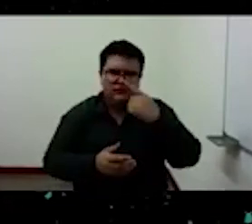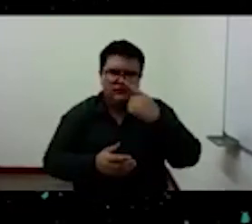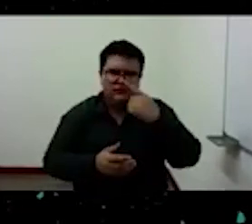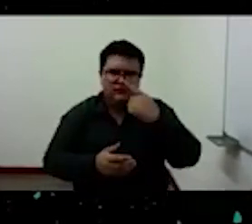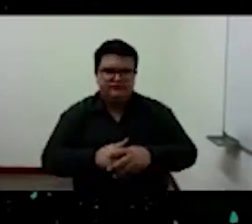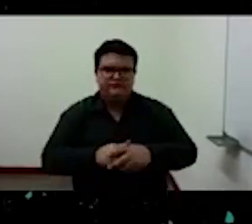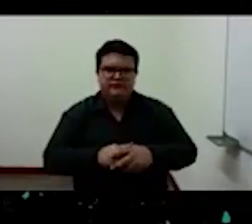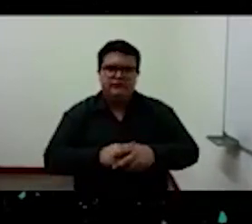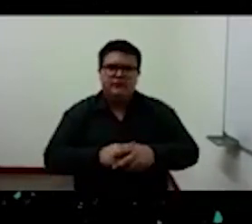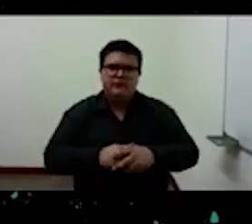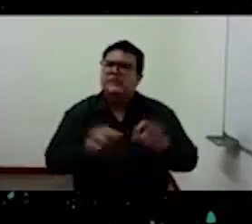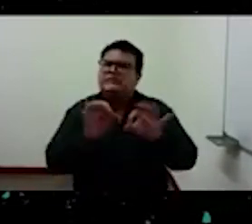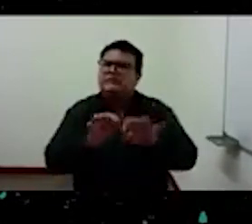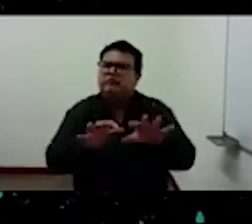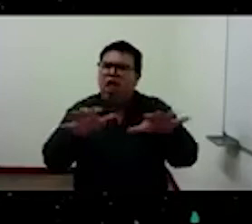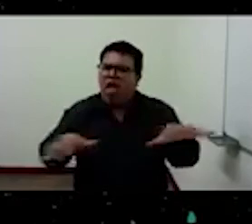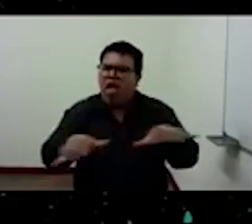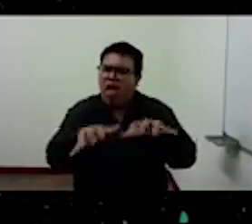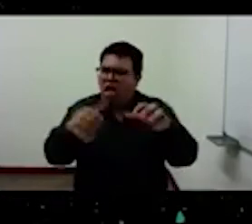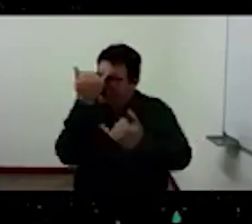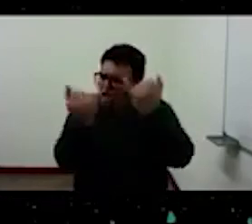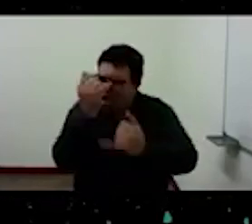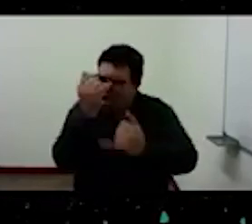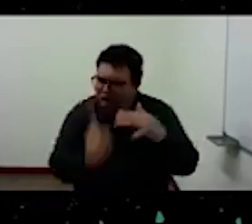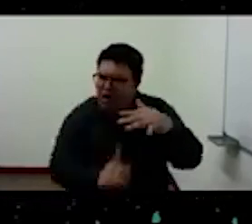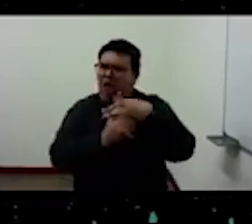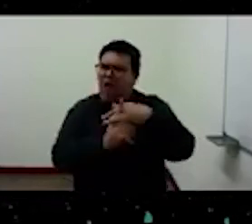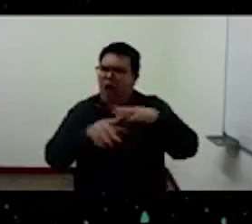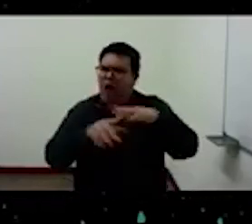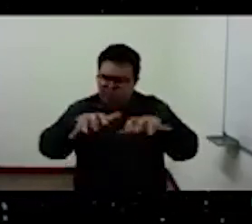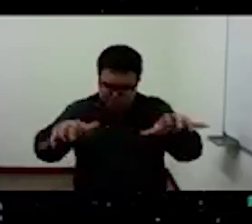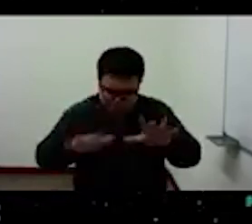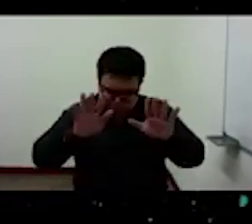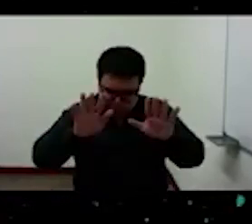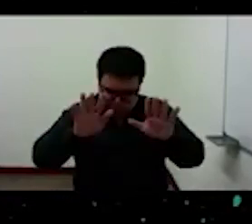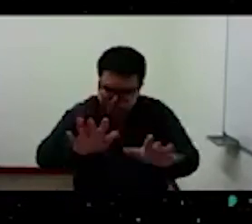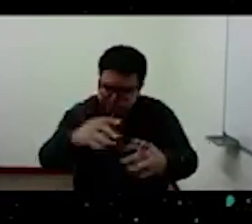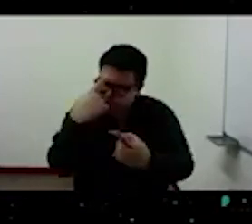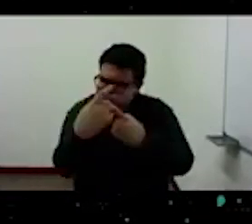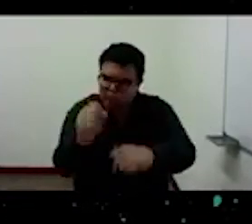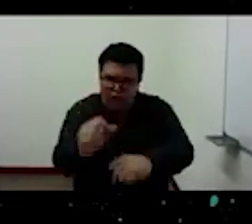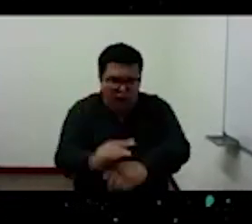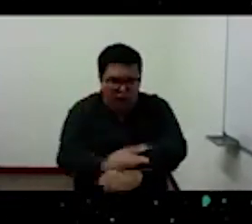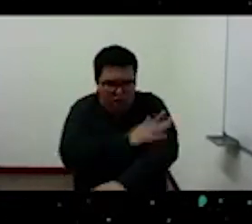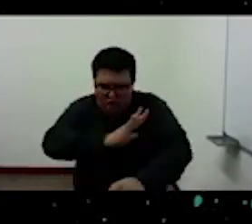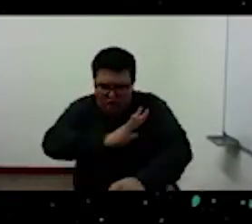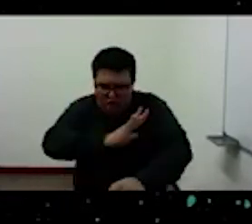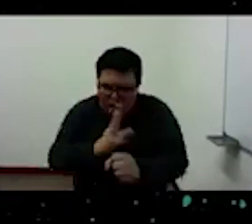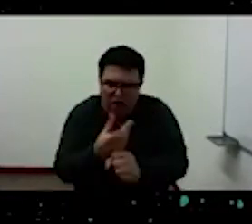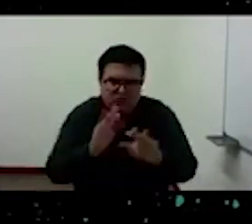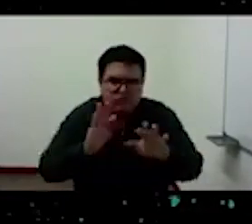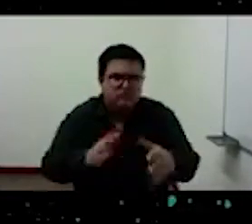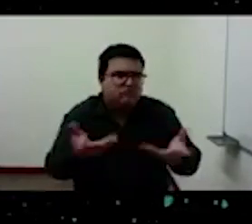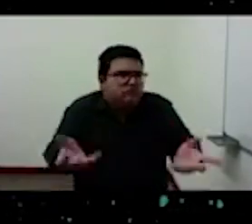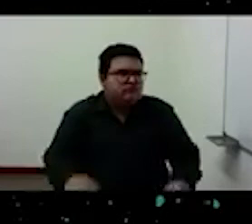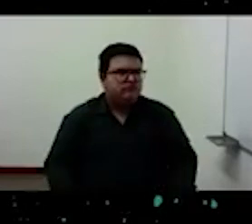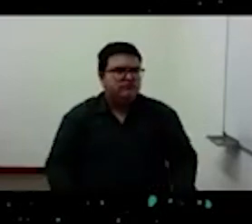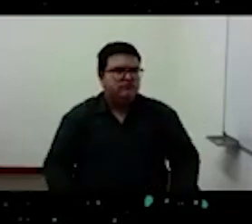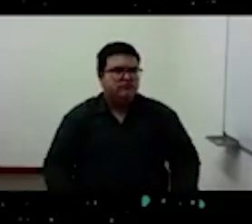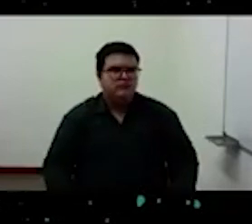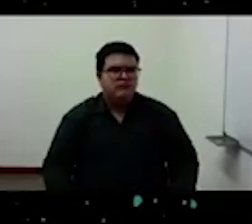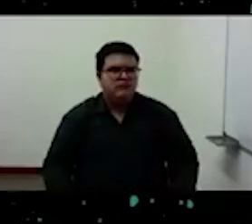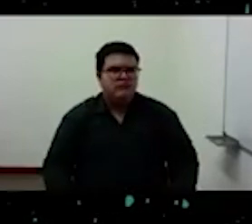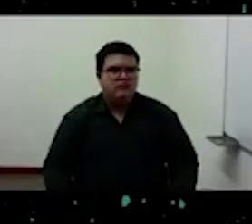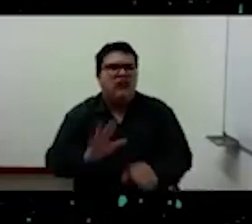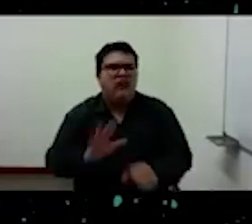al acto de creación, está profundamente ligado al arte. De hecho, el arte es el